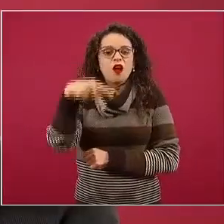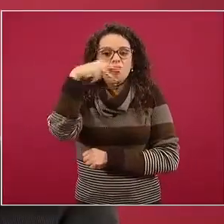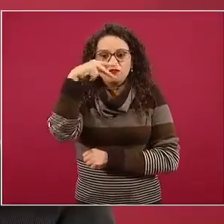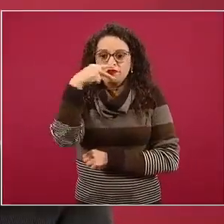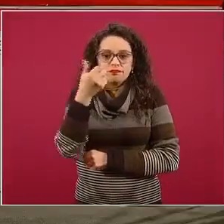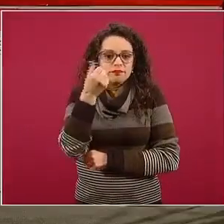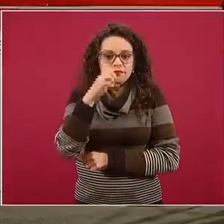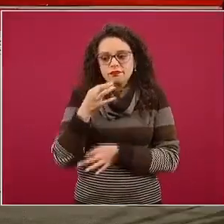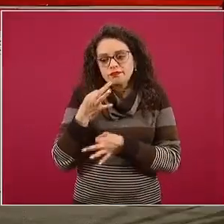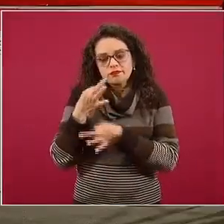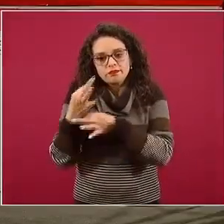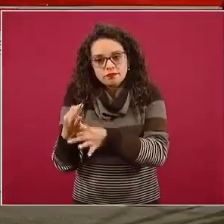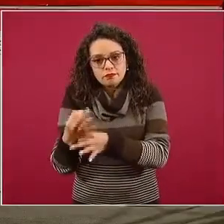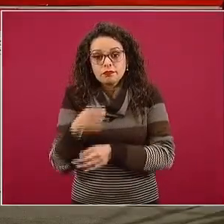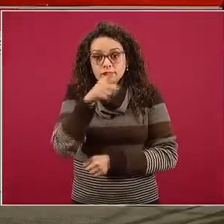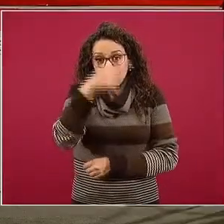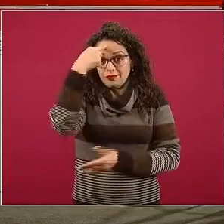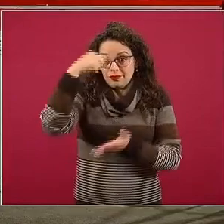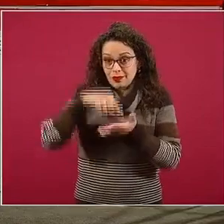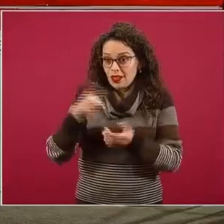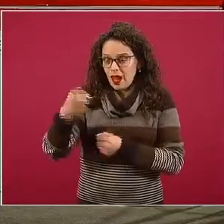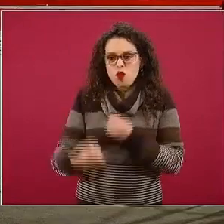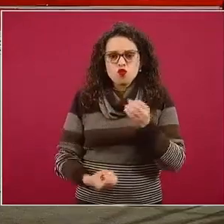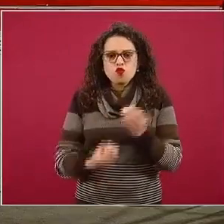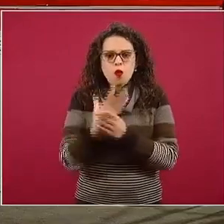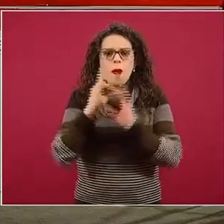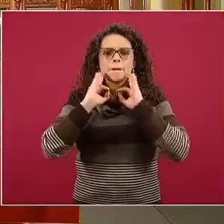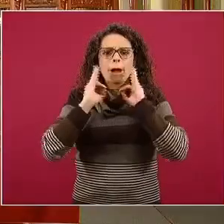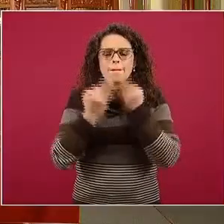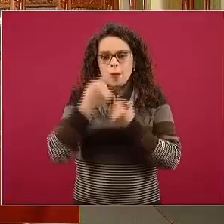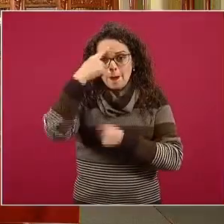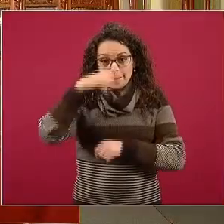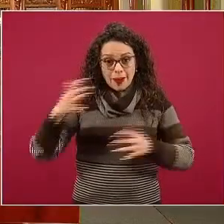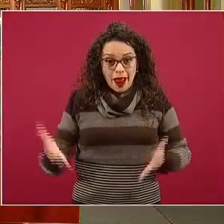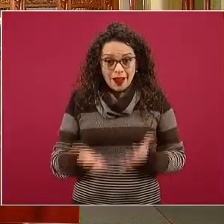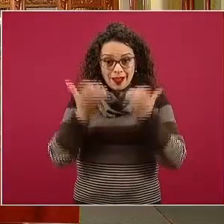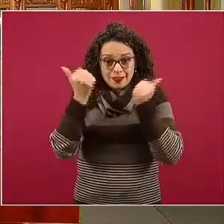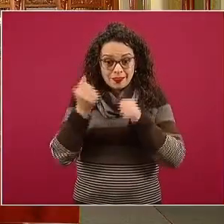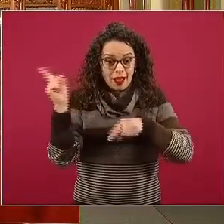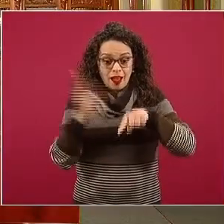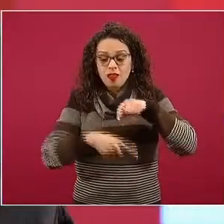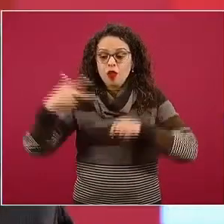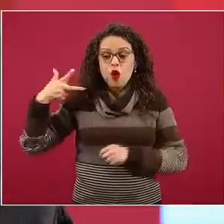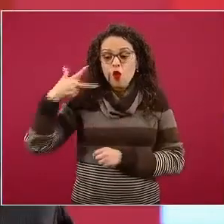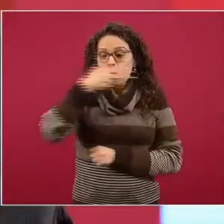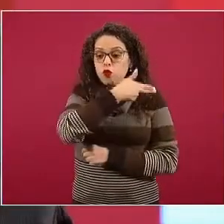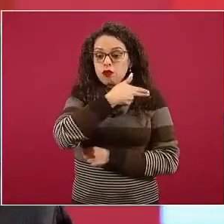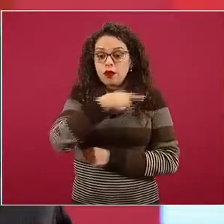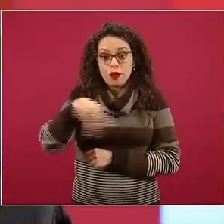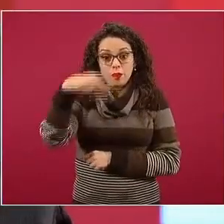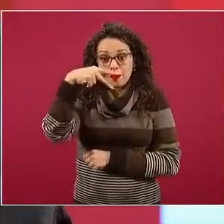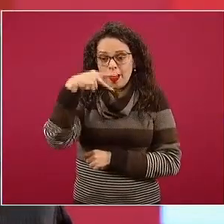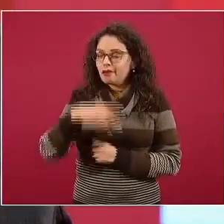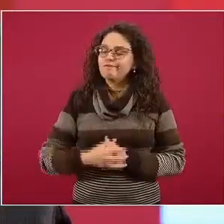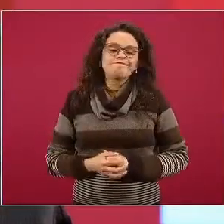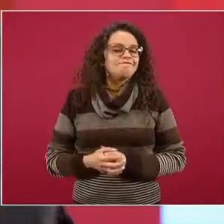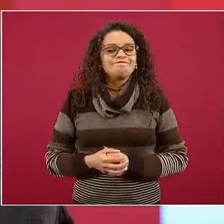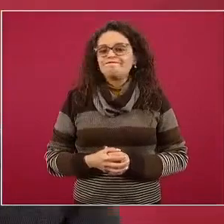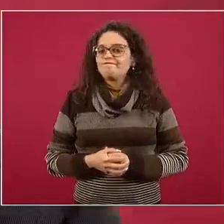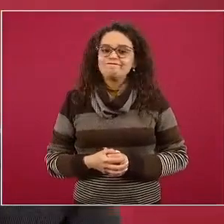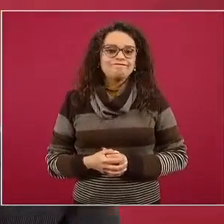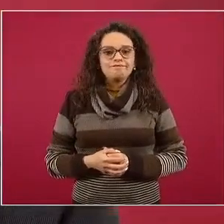pensar que es una nueva alternativa que pudiera salvarnos del tabaquismo, es simplemente una forma más